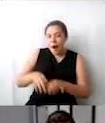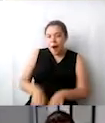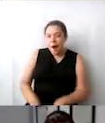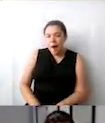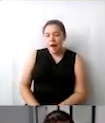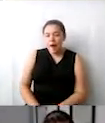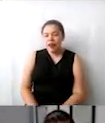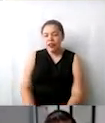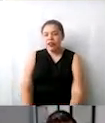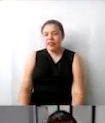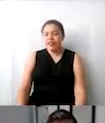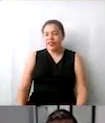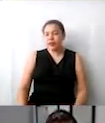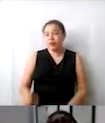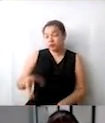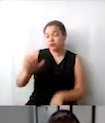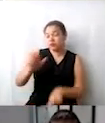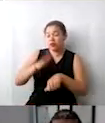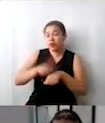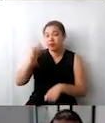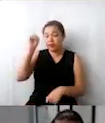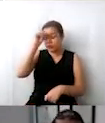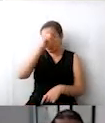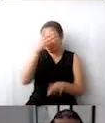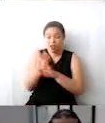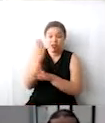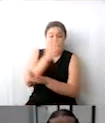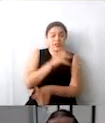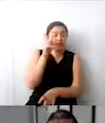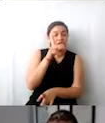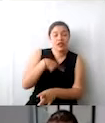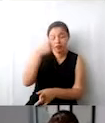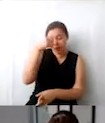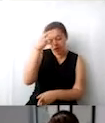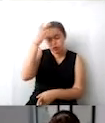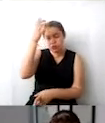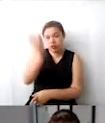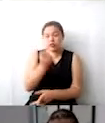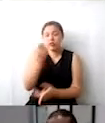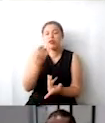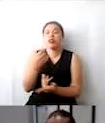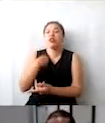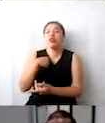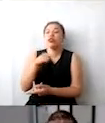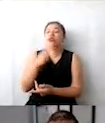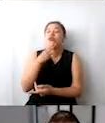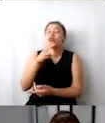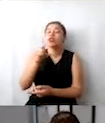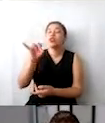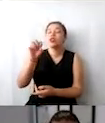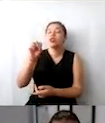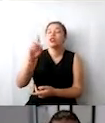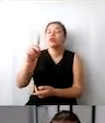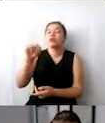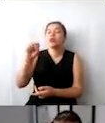Esto es lo más complicado que tenemos de antecedente en cuanto a la definición de poner a disposición. Y lo que pasa es que la Ley Federal